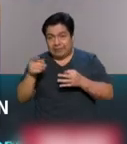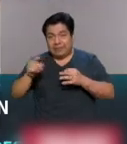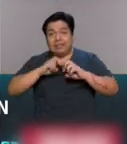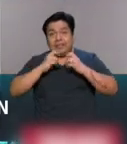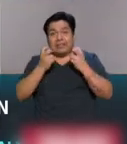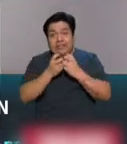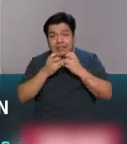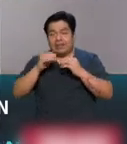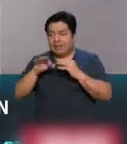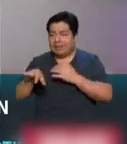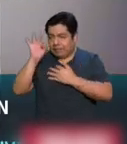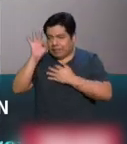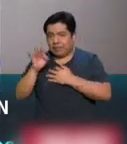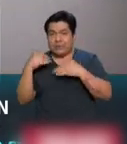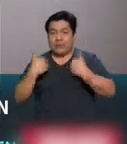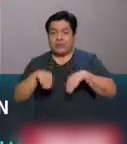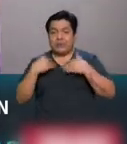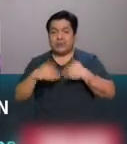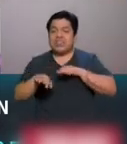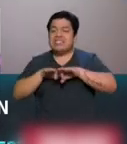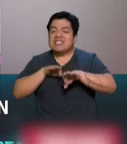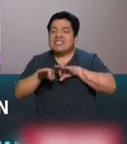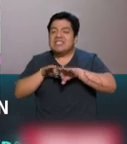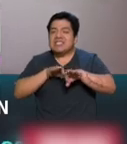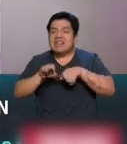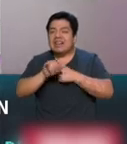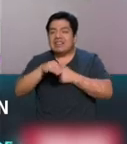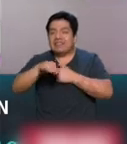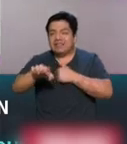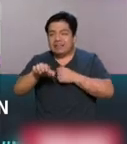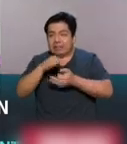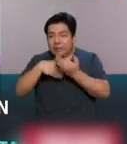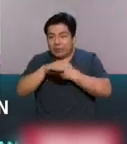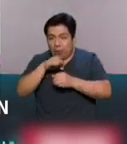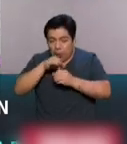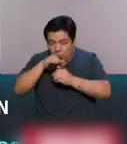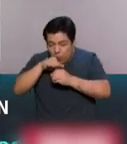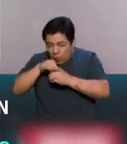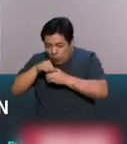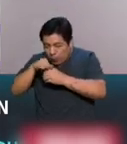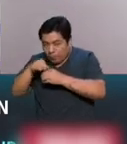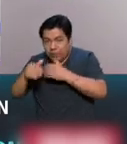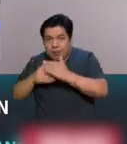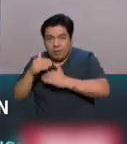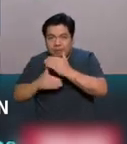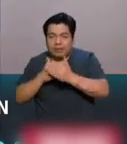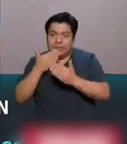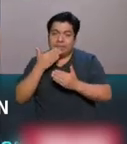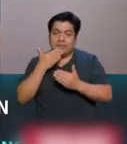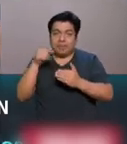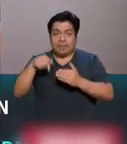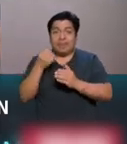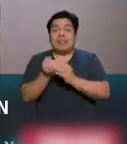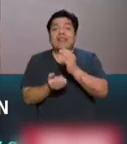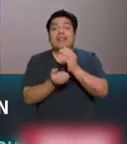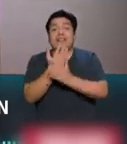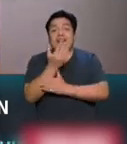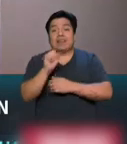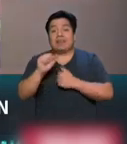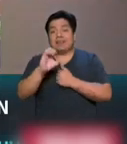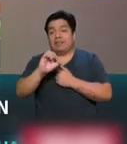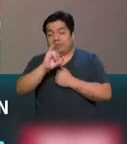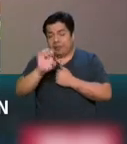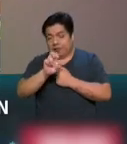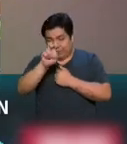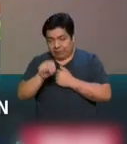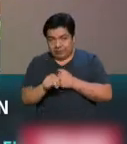ministro electo reconoció el trabajo realizado por el INE para el desarrollo de la elección judicial y celebró el inicio de la nueva etapa de la Suprema